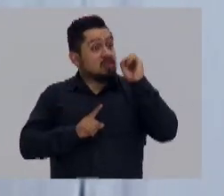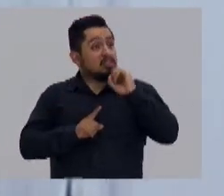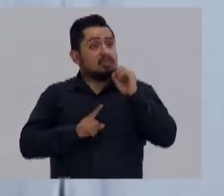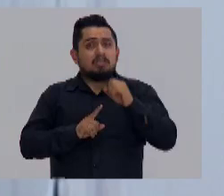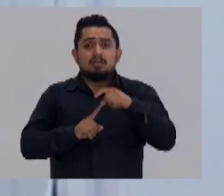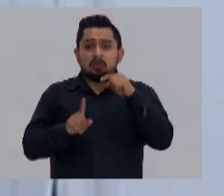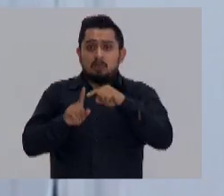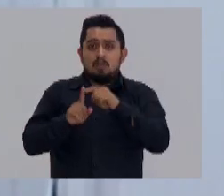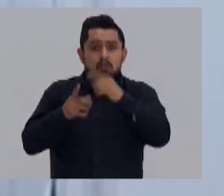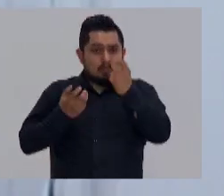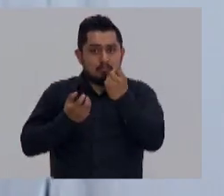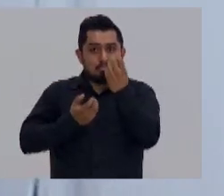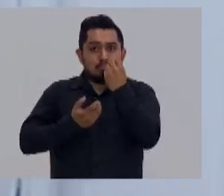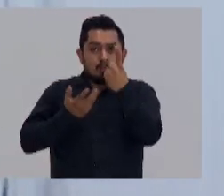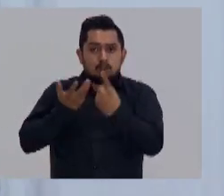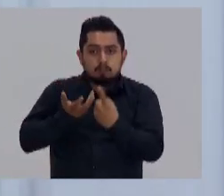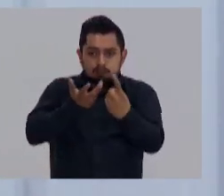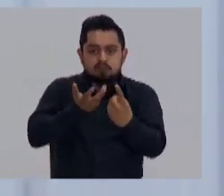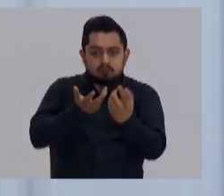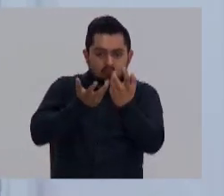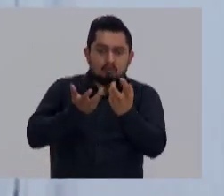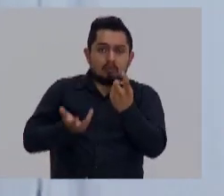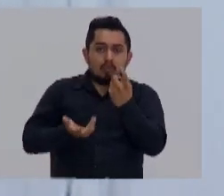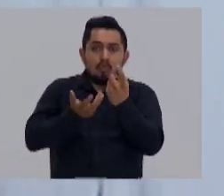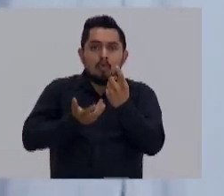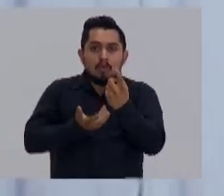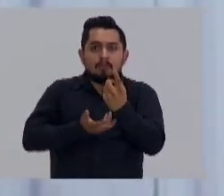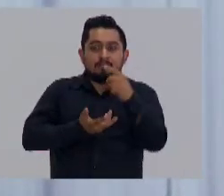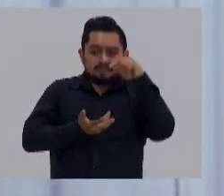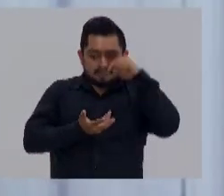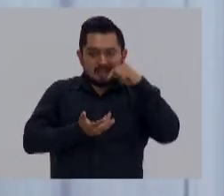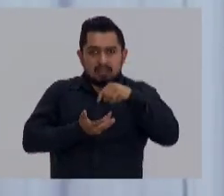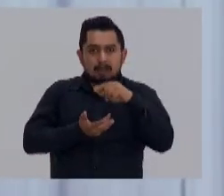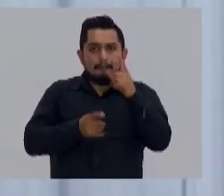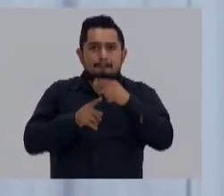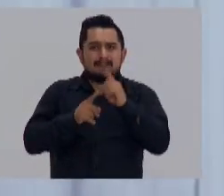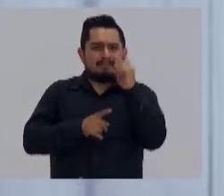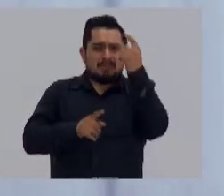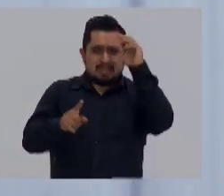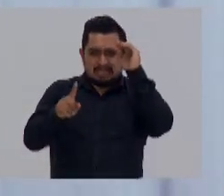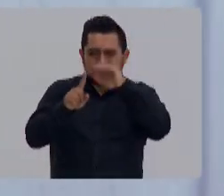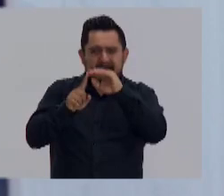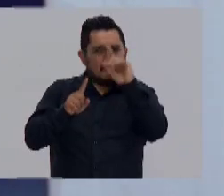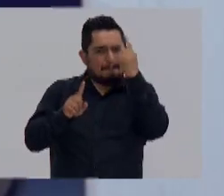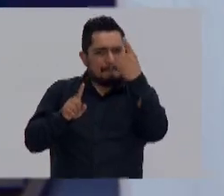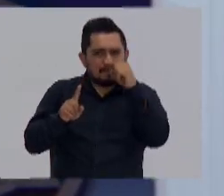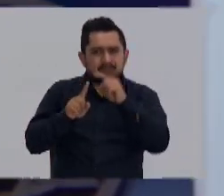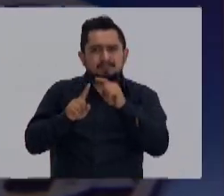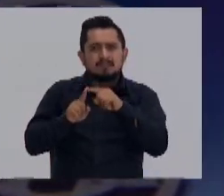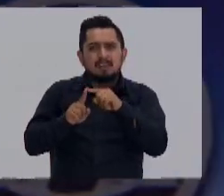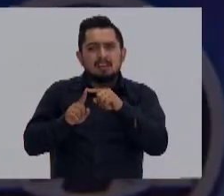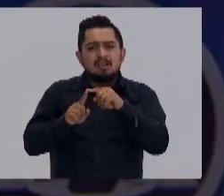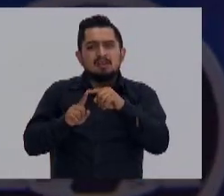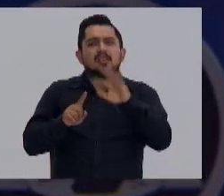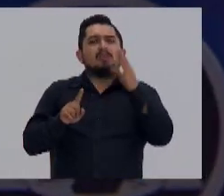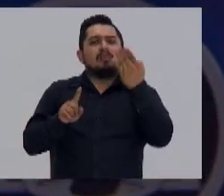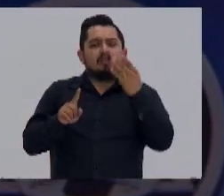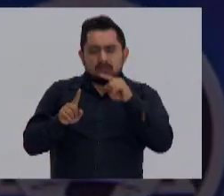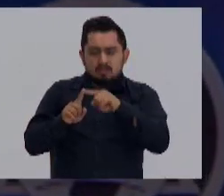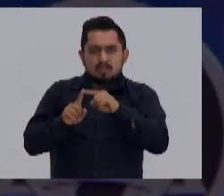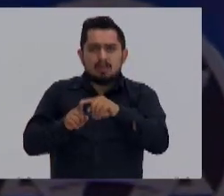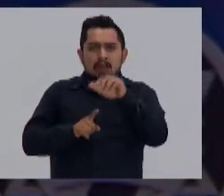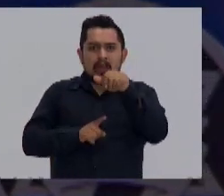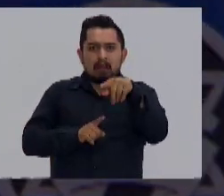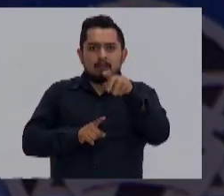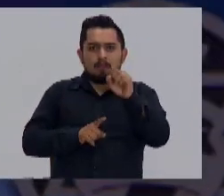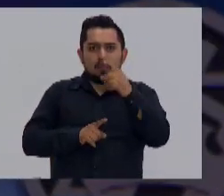llamó a ser uno de sus apóstoles, correcto. Pero el principal llamado que Pedro tuvo fue que fue llamado para ser